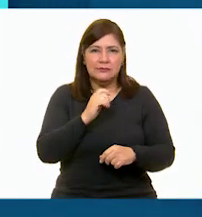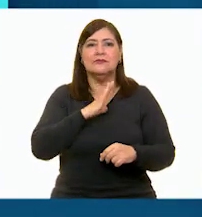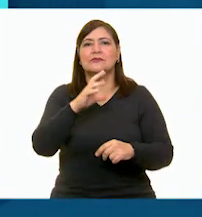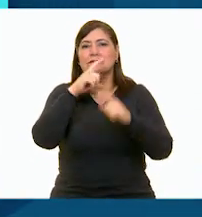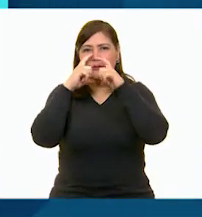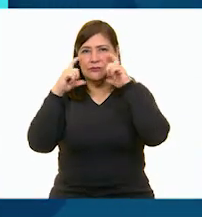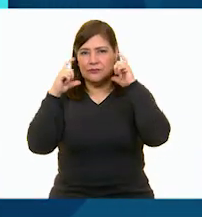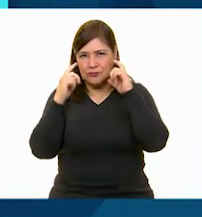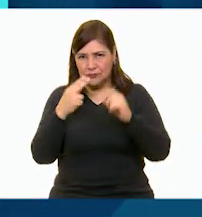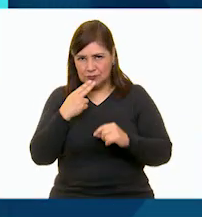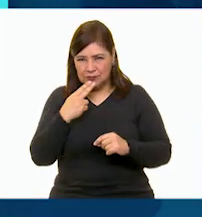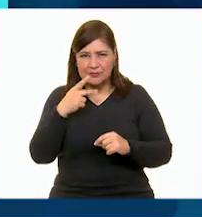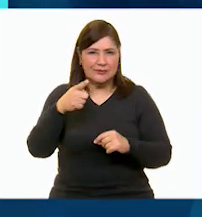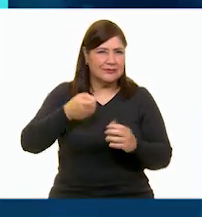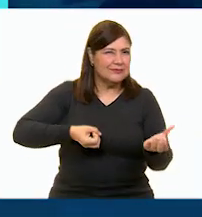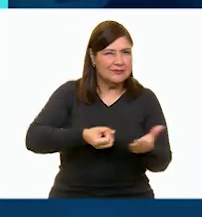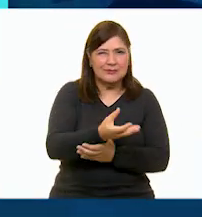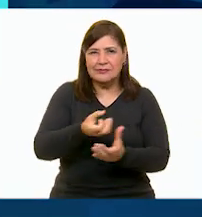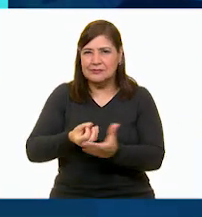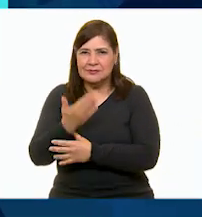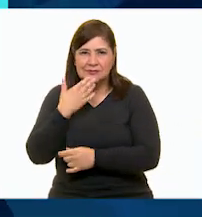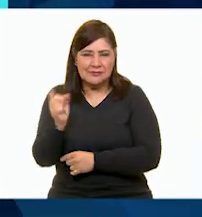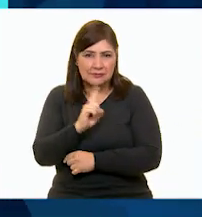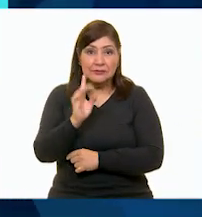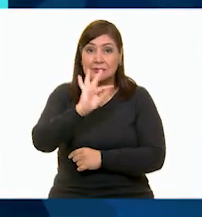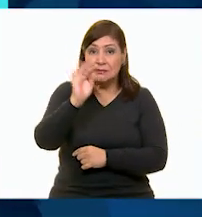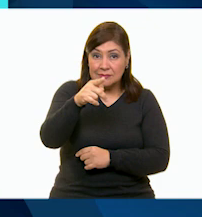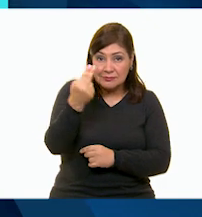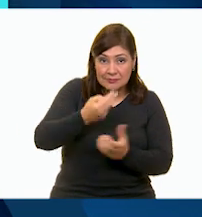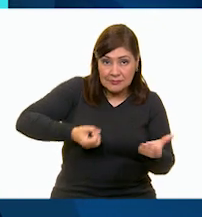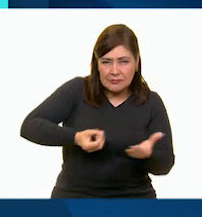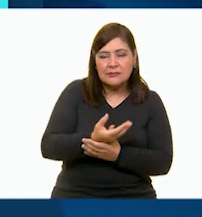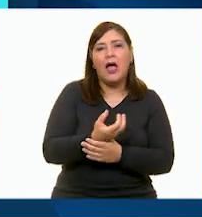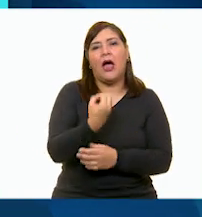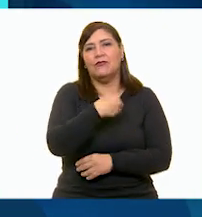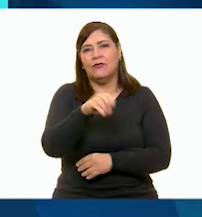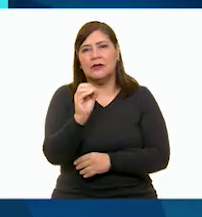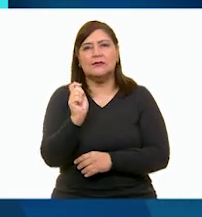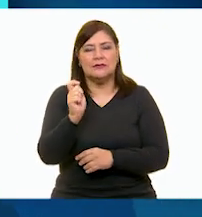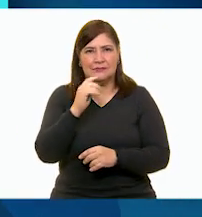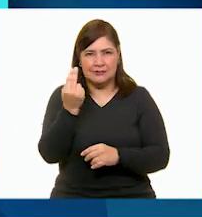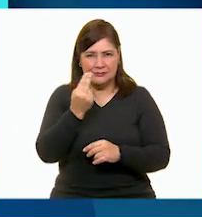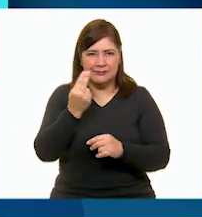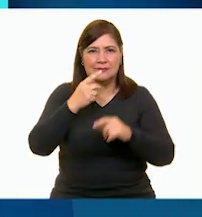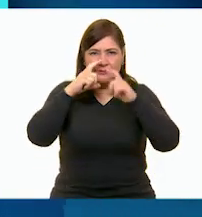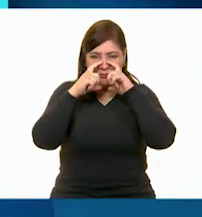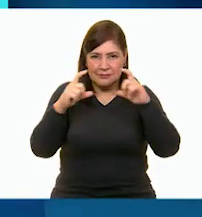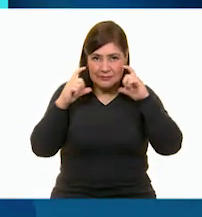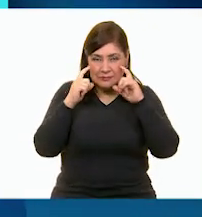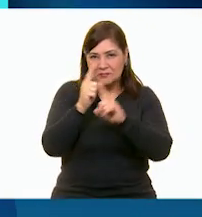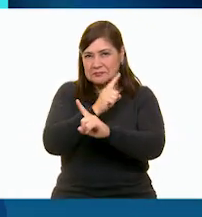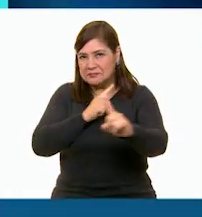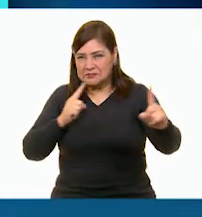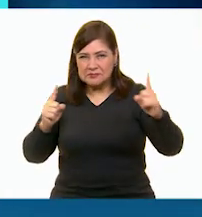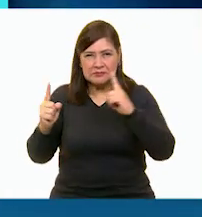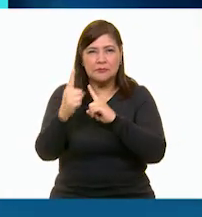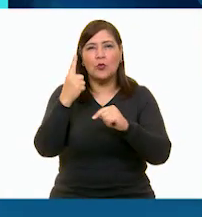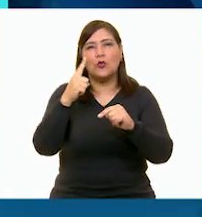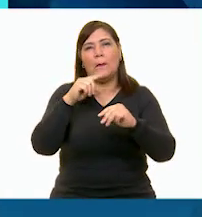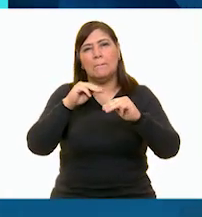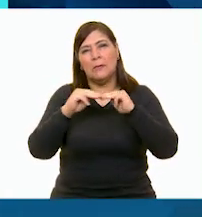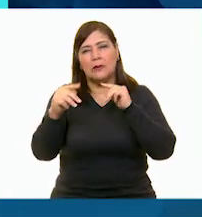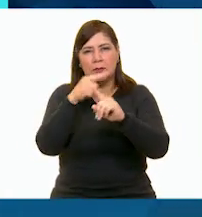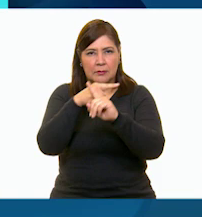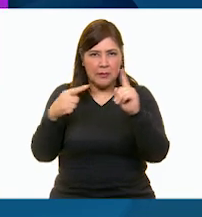Utiliza cubrebocas. No salgas de casa. Si tienes que hacerlo, recuerda que es obligatorio utilizarlo. Mantén una distancia mínima de un